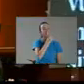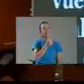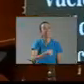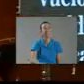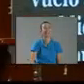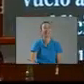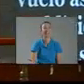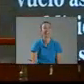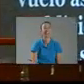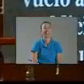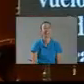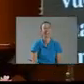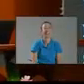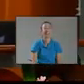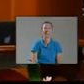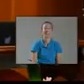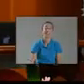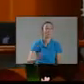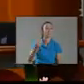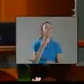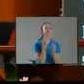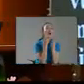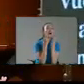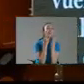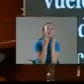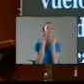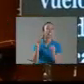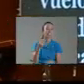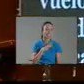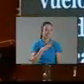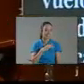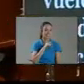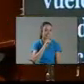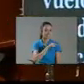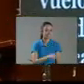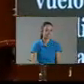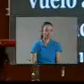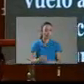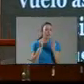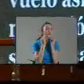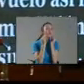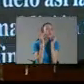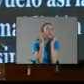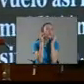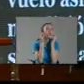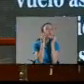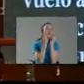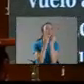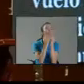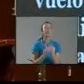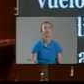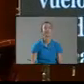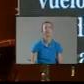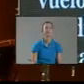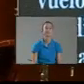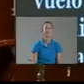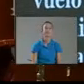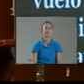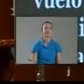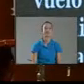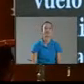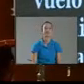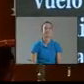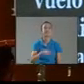Y todavía no sabe tocar ni el timbre. Pero usted sabe que es un... Y porque Dios sabe que te dijo a ti que serían enseñados por